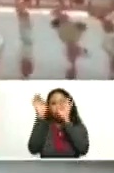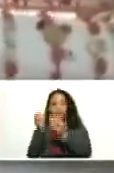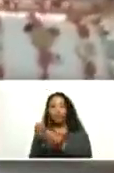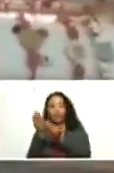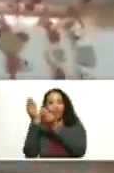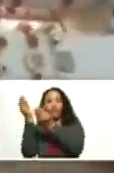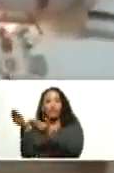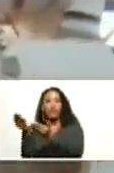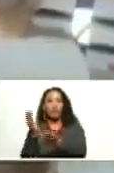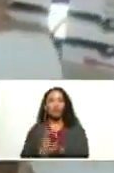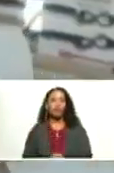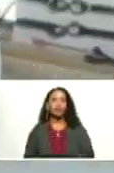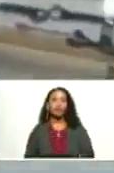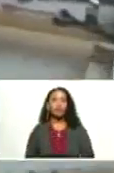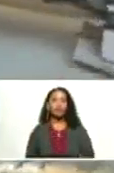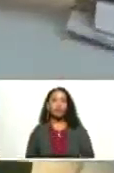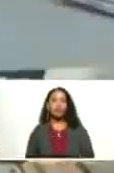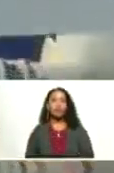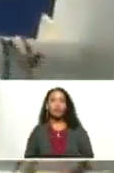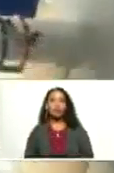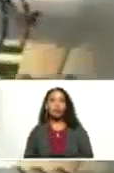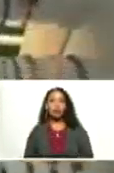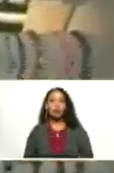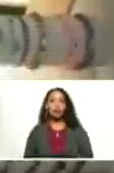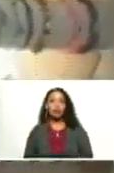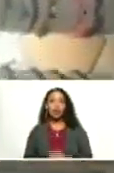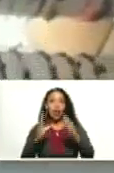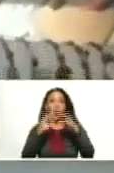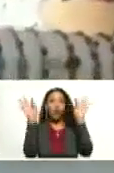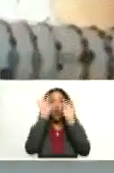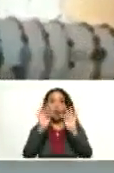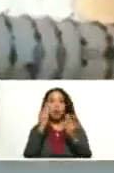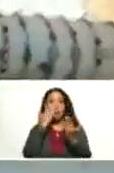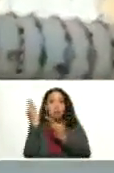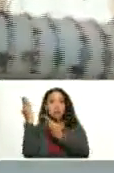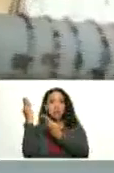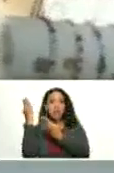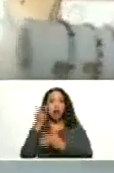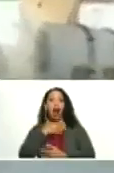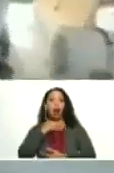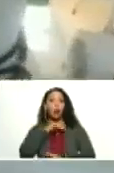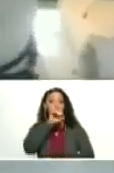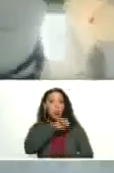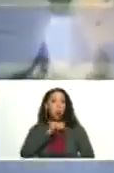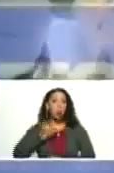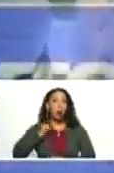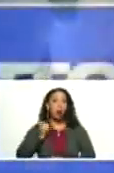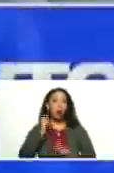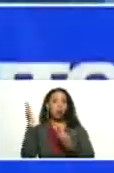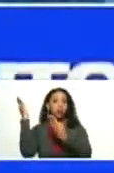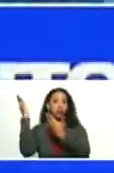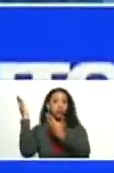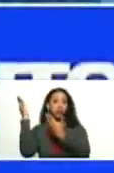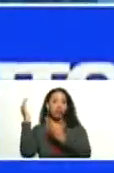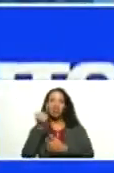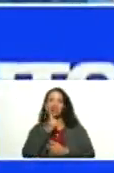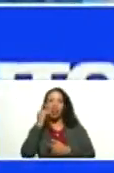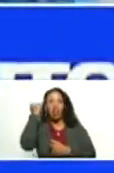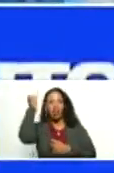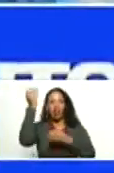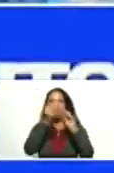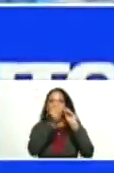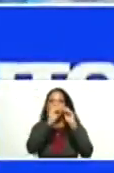Una exquisitez. Ah, todas las formas, mira, que le buscan aquí. ¿Ah? ¿Quién hace esto?